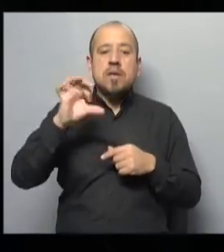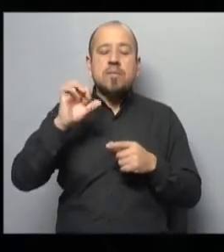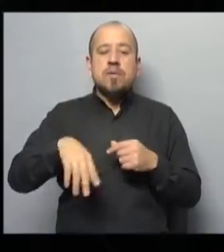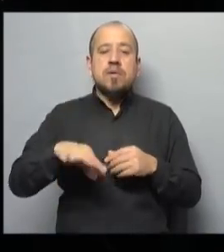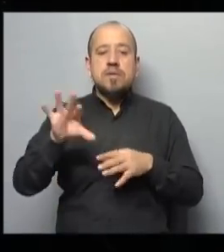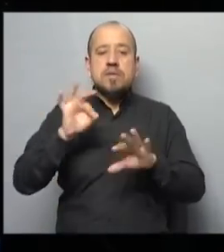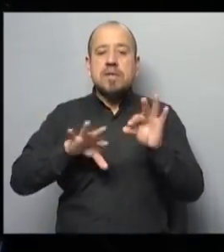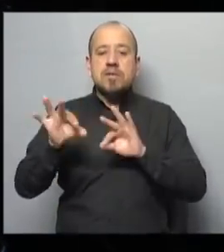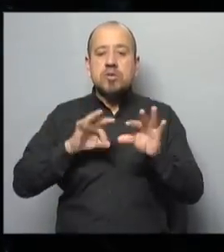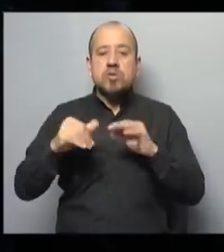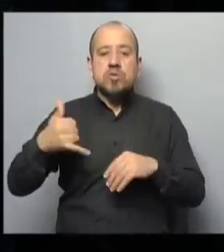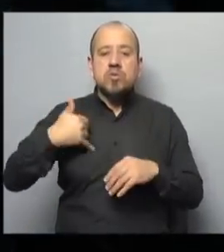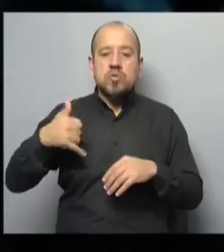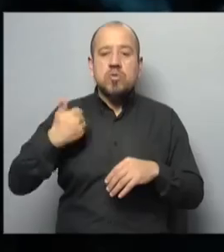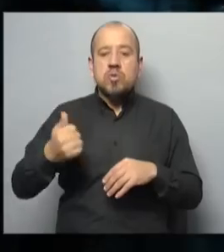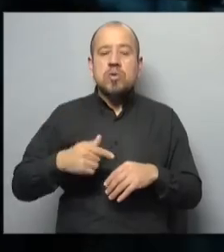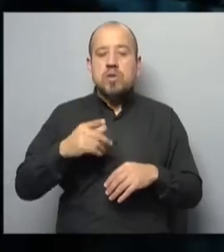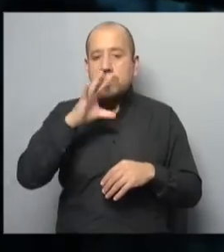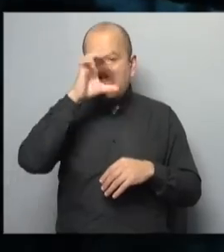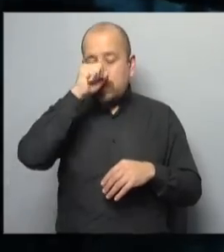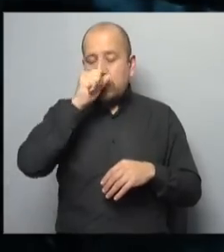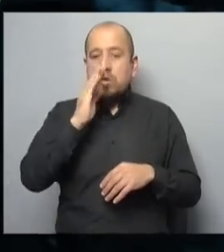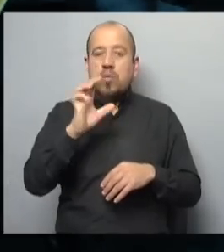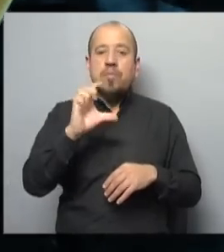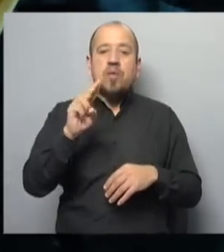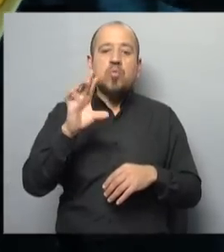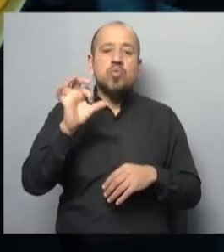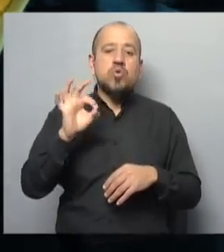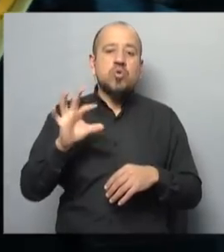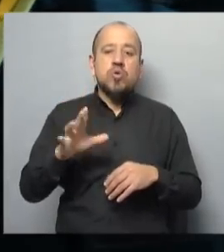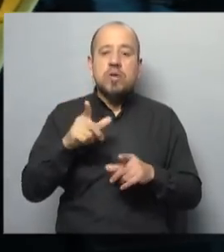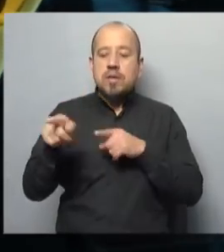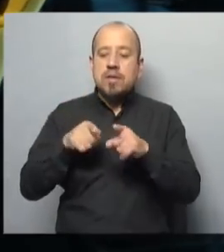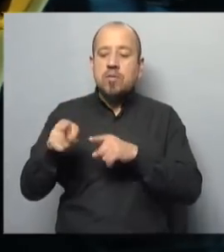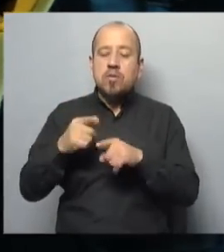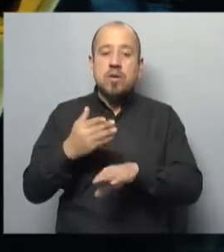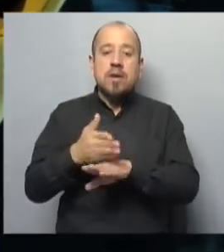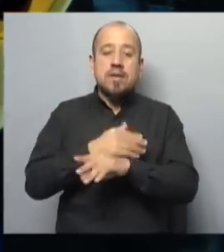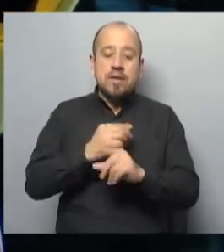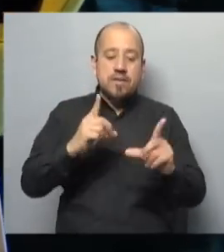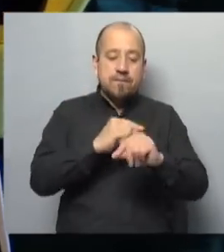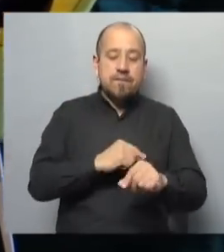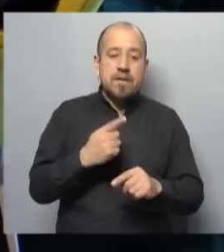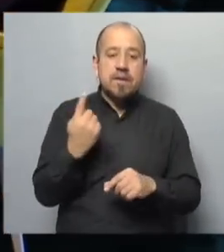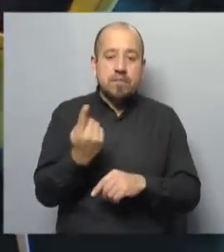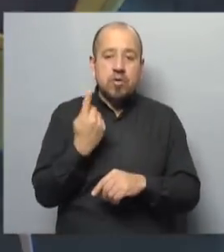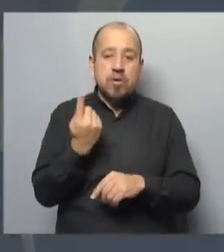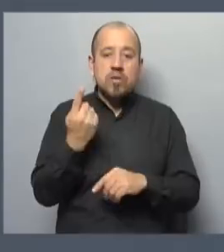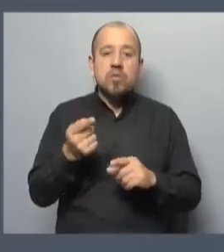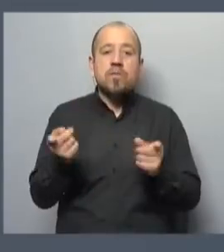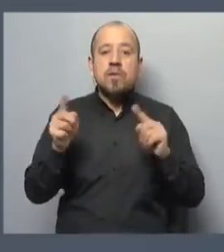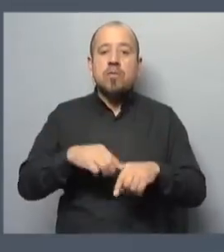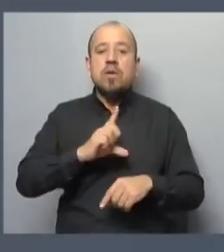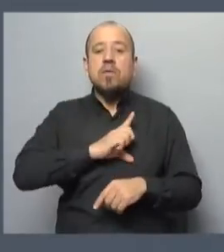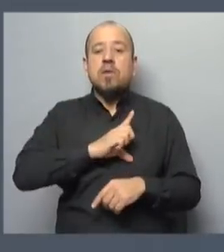juvenil con gerardo pelusso y jugamos ese campeonato y antes que terminara que terminamos segundos me vengo a liverpool